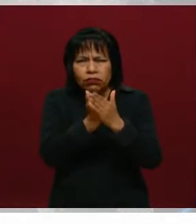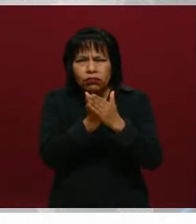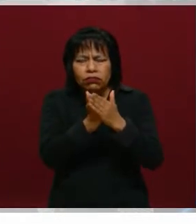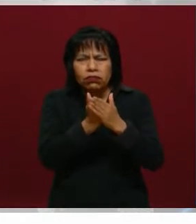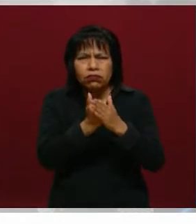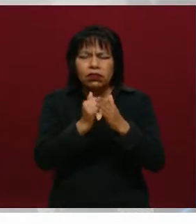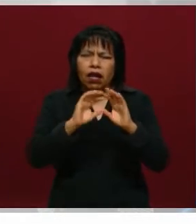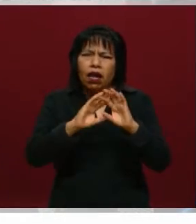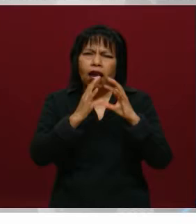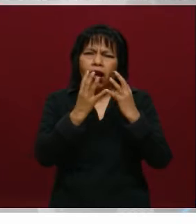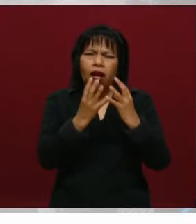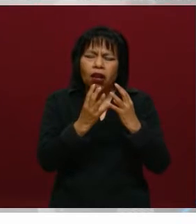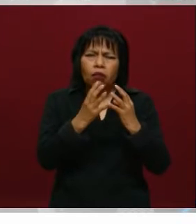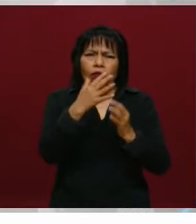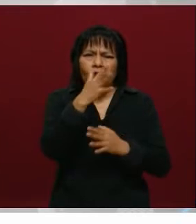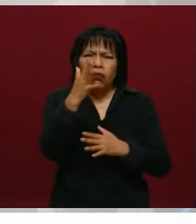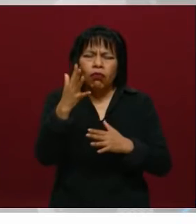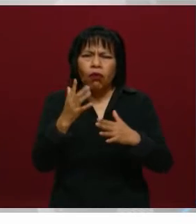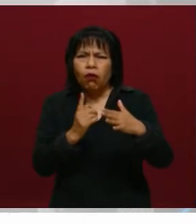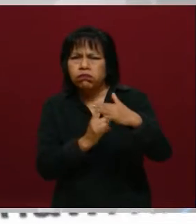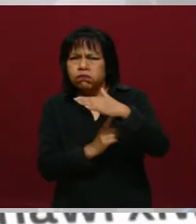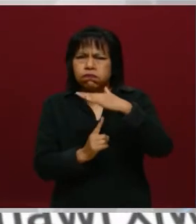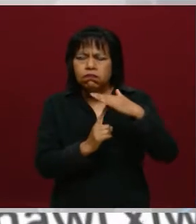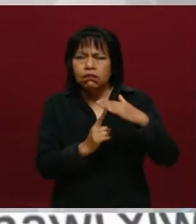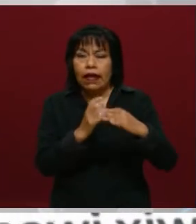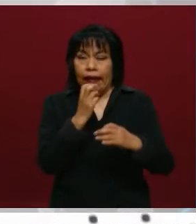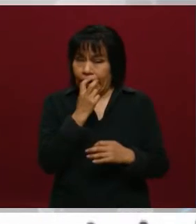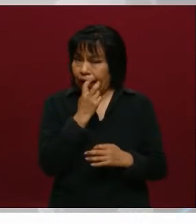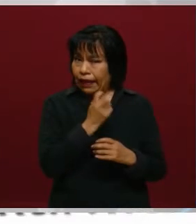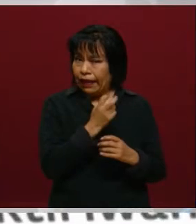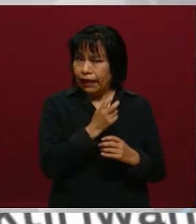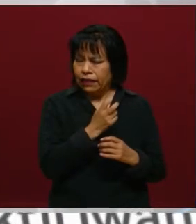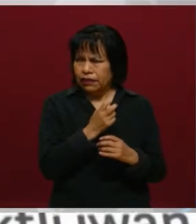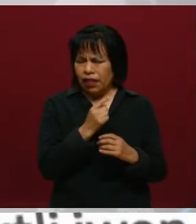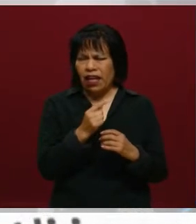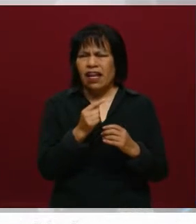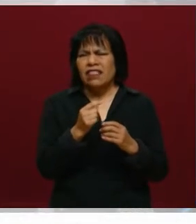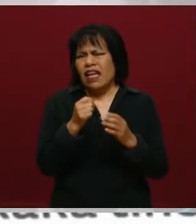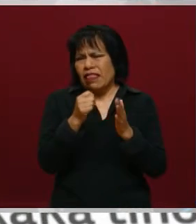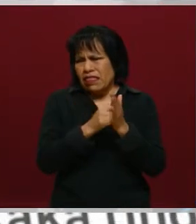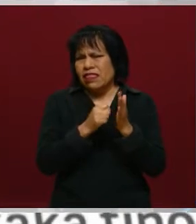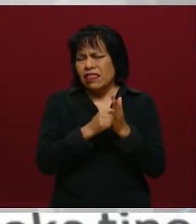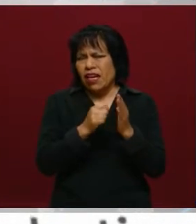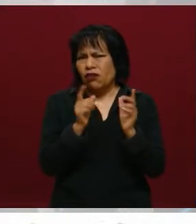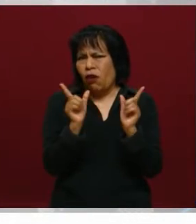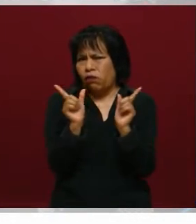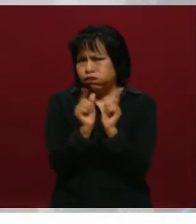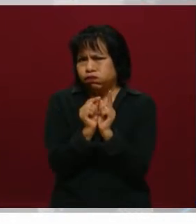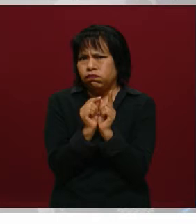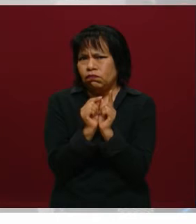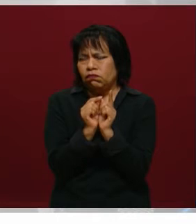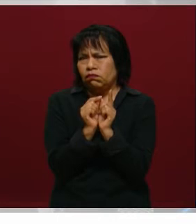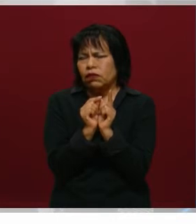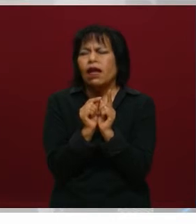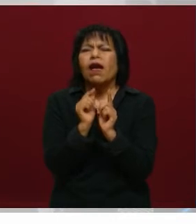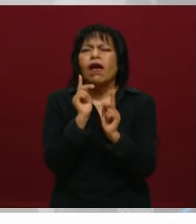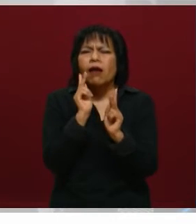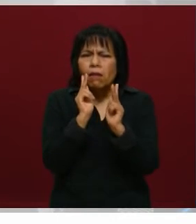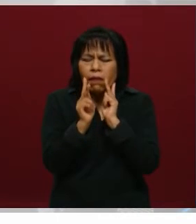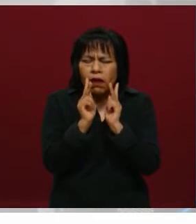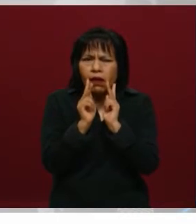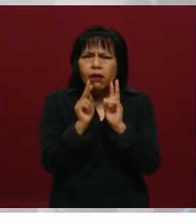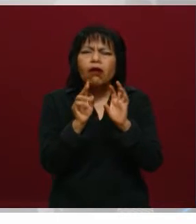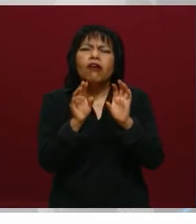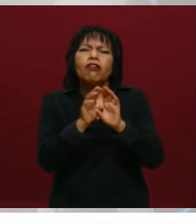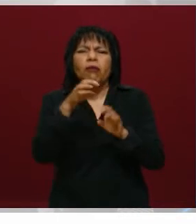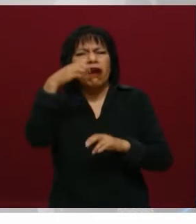y hay que recordar que bueno esta cartilla ética es una colección de textos breves escritos en forma narrativa que ponen en común por ejemplo